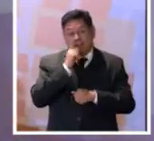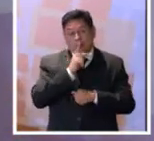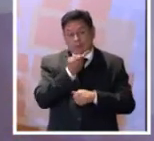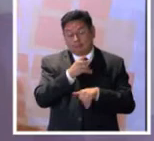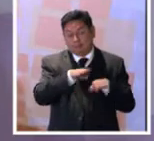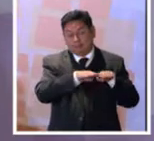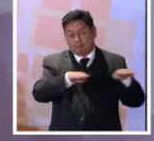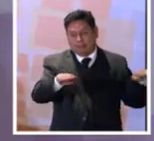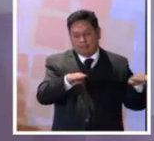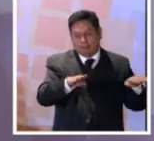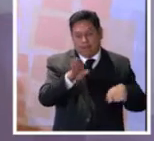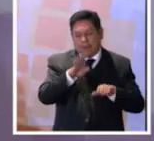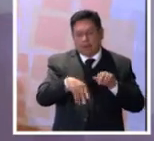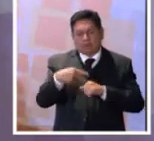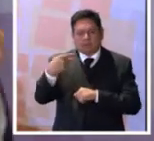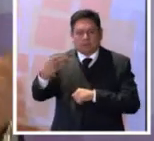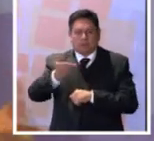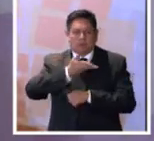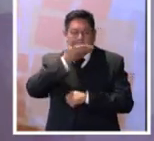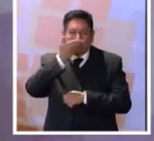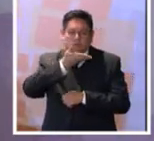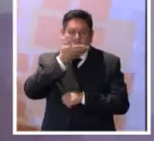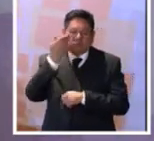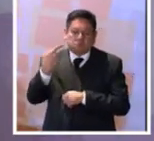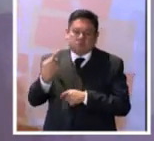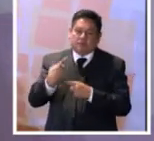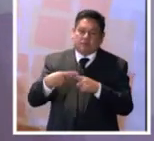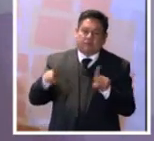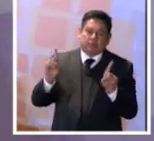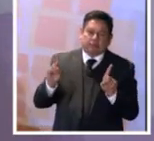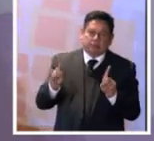perspectiva también y la lectura intercultural.